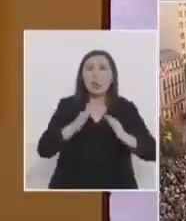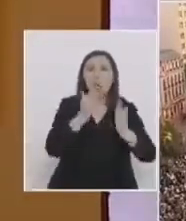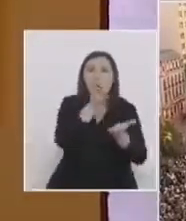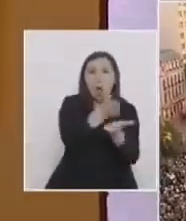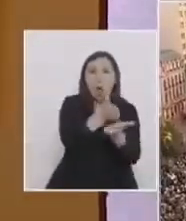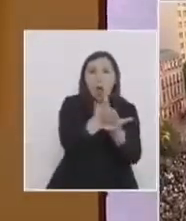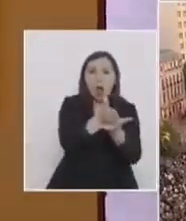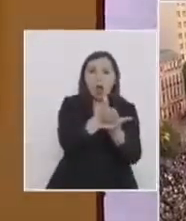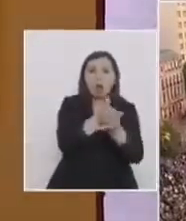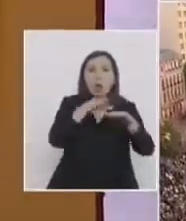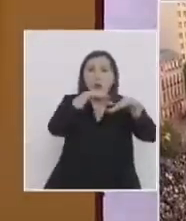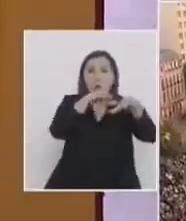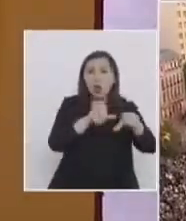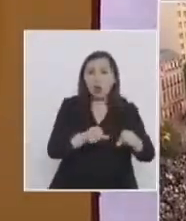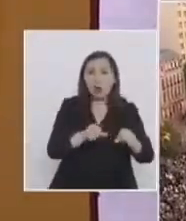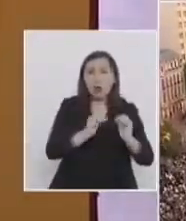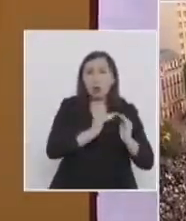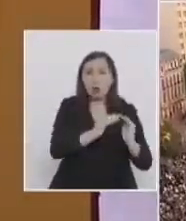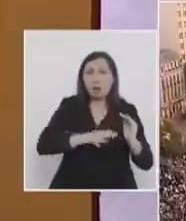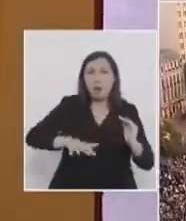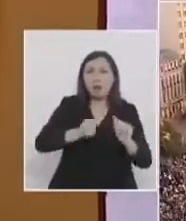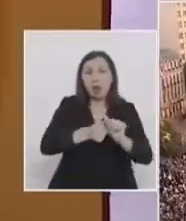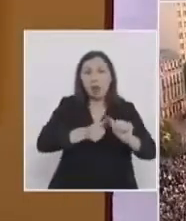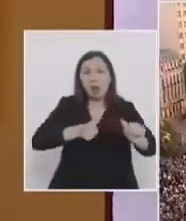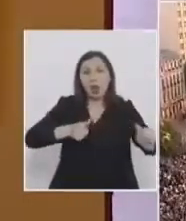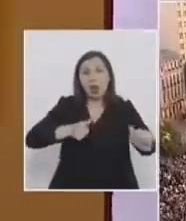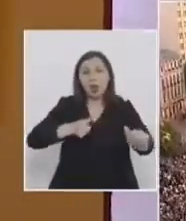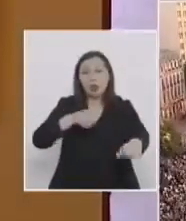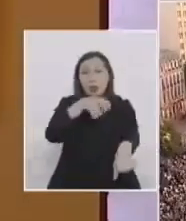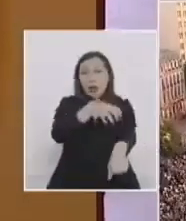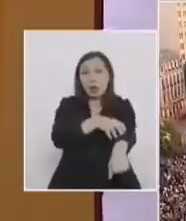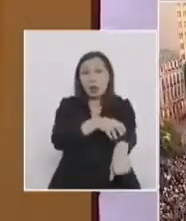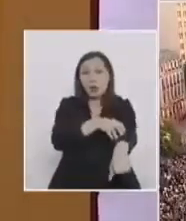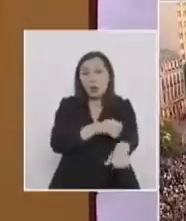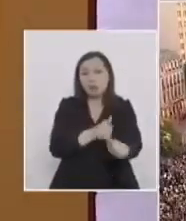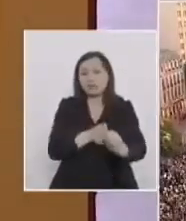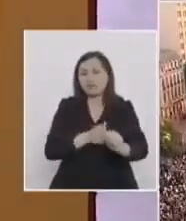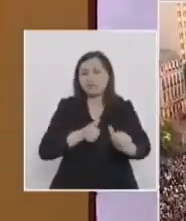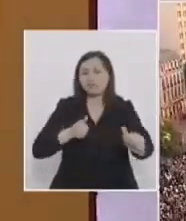colegio, tomado en una población lejos, en una región perdida,